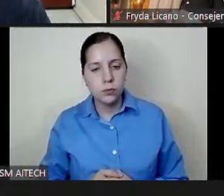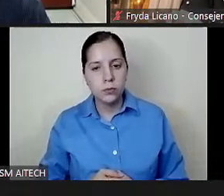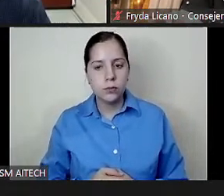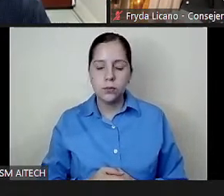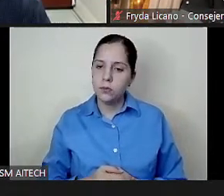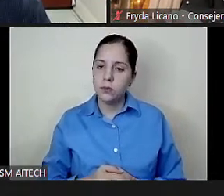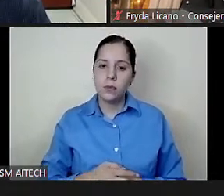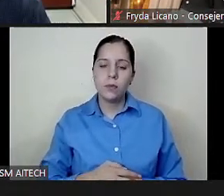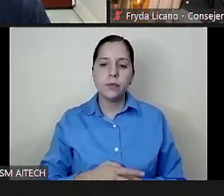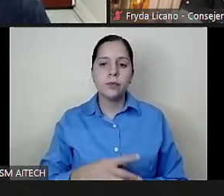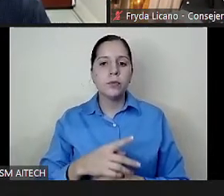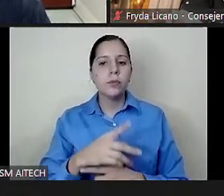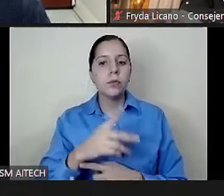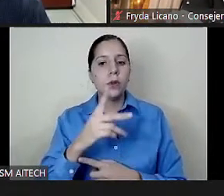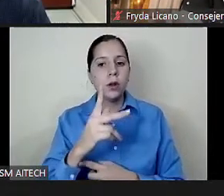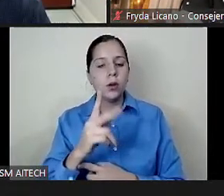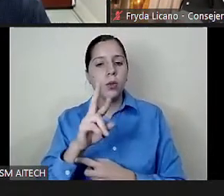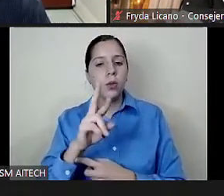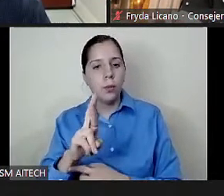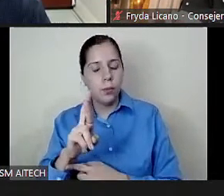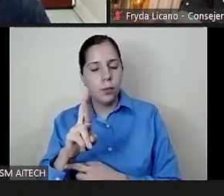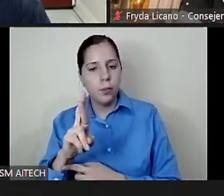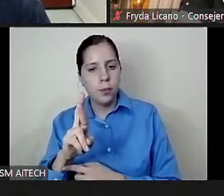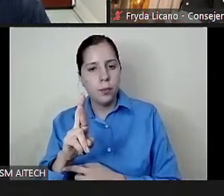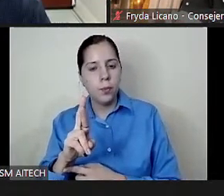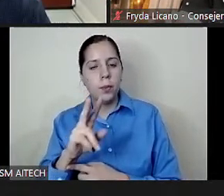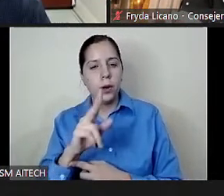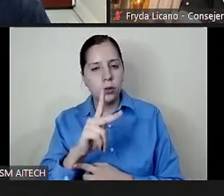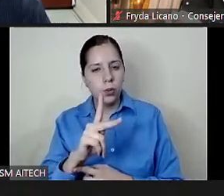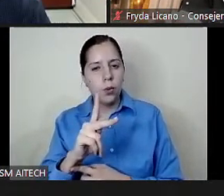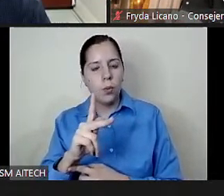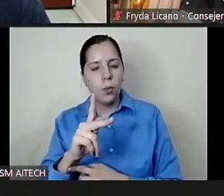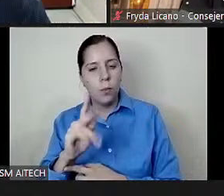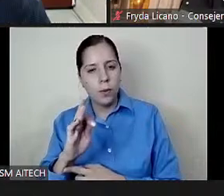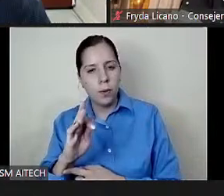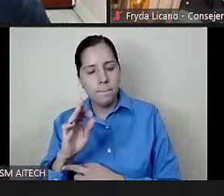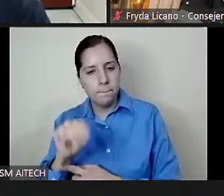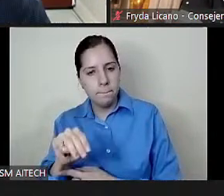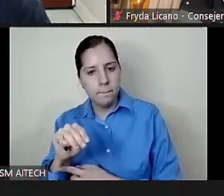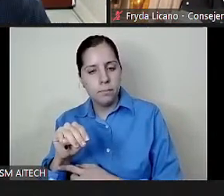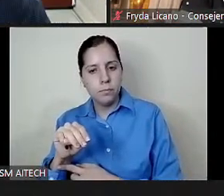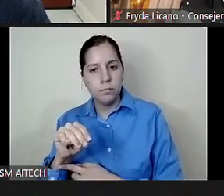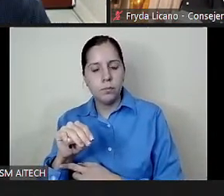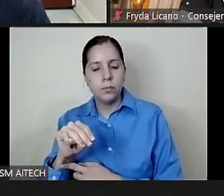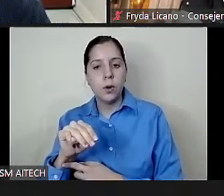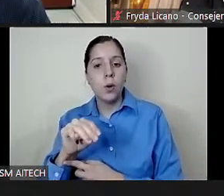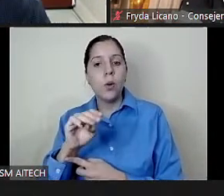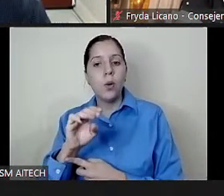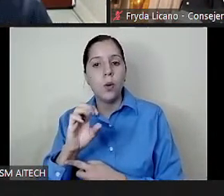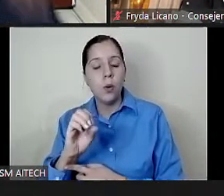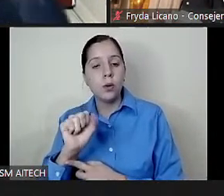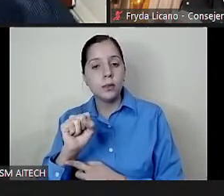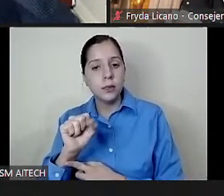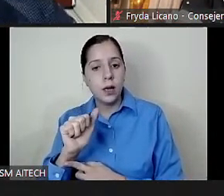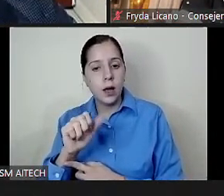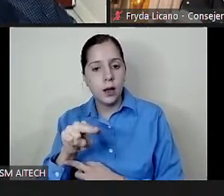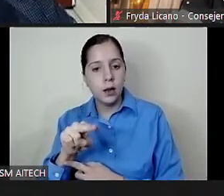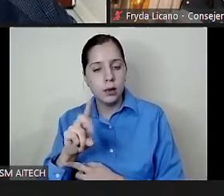por México, Manuel de Jesús Alemán Soto. O en su caso, Sandra Isela Villanueva